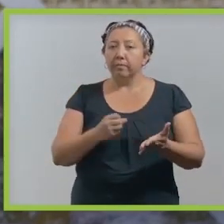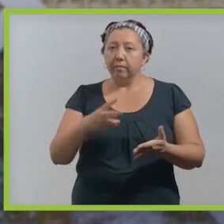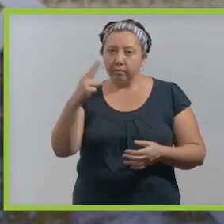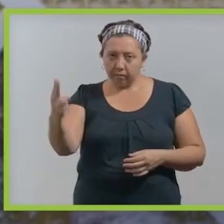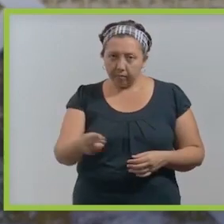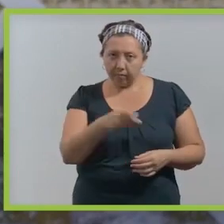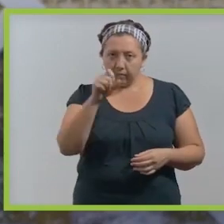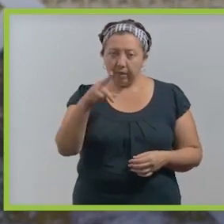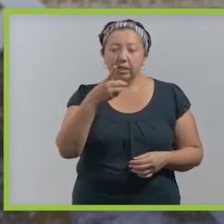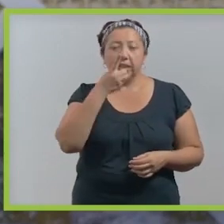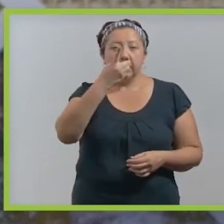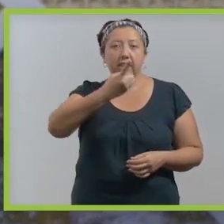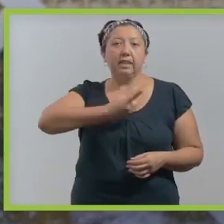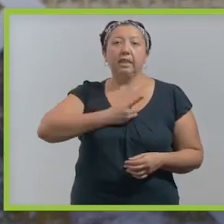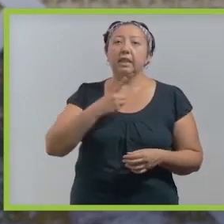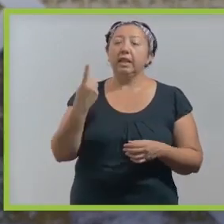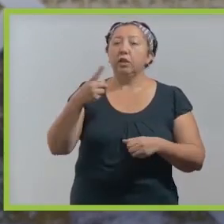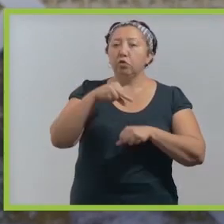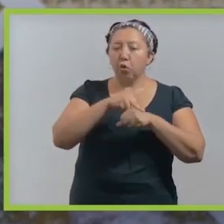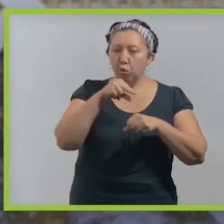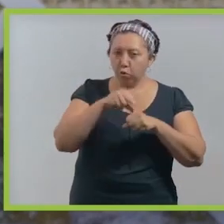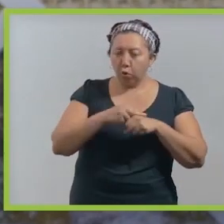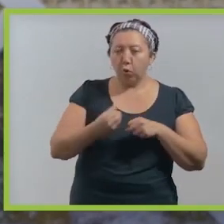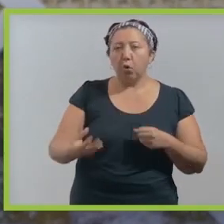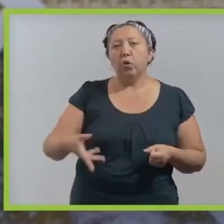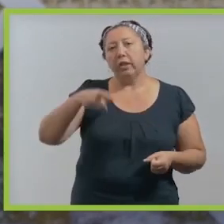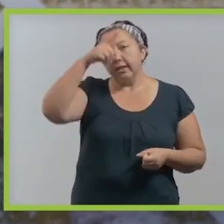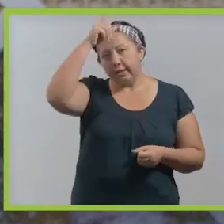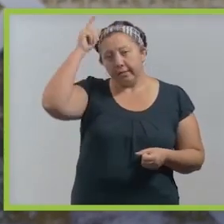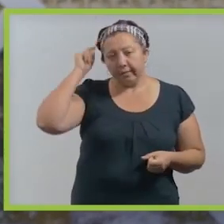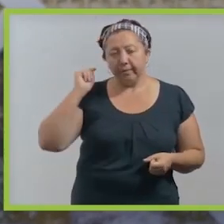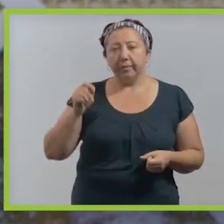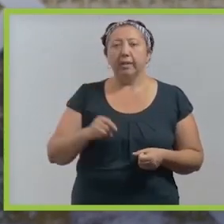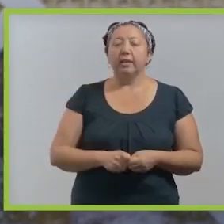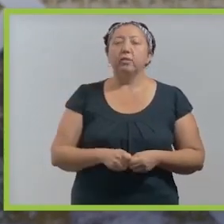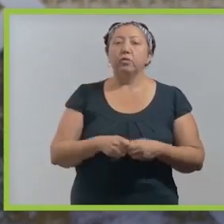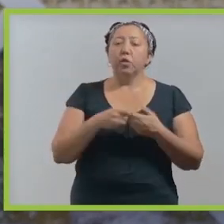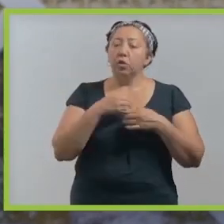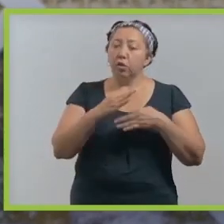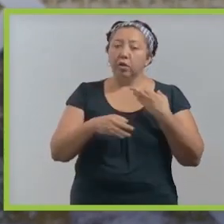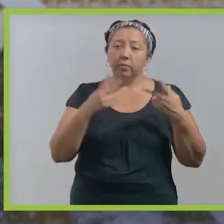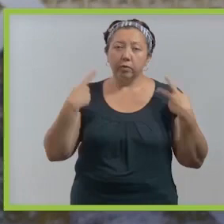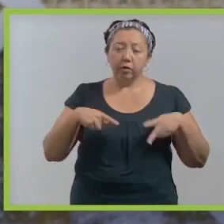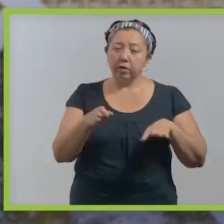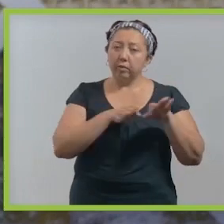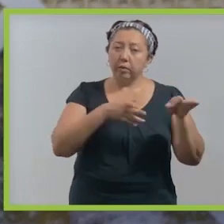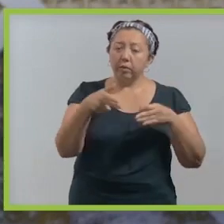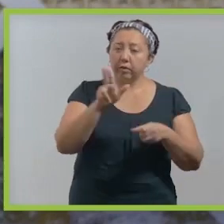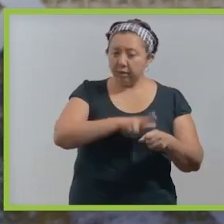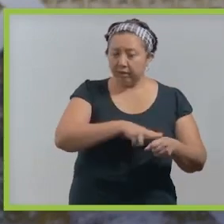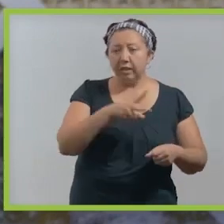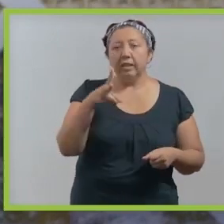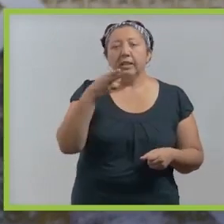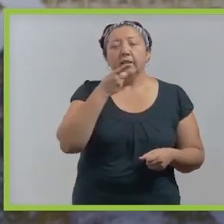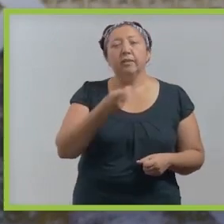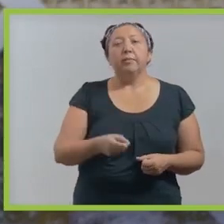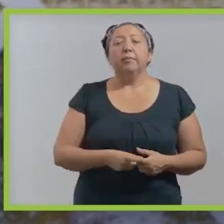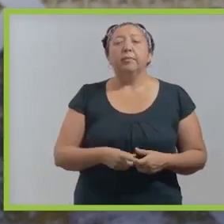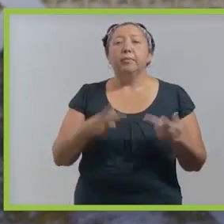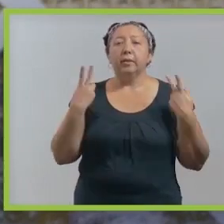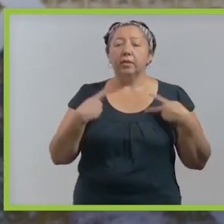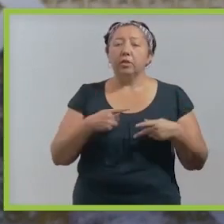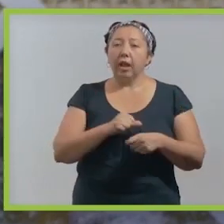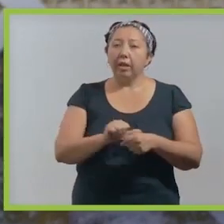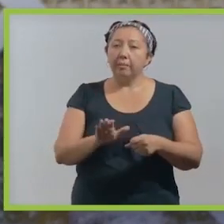ocasiones usted mismo nos ha comentado que los doctores, las enfermeras, los camilleros, paramédicos e incluso también el